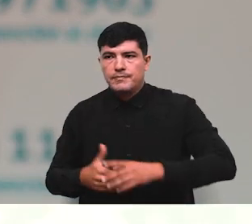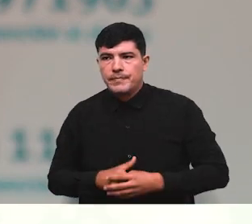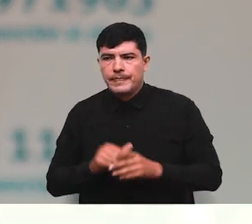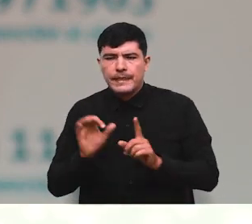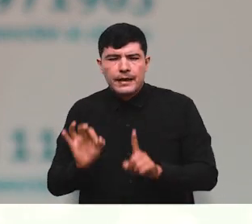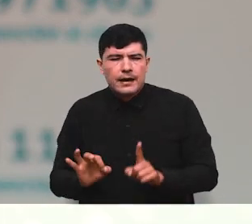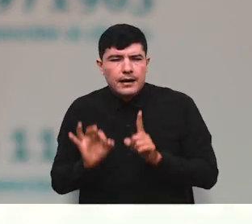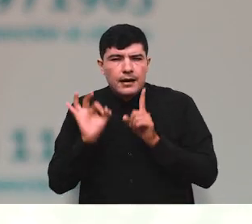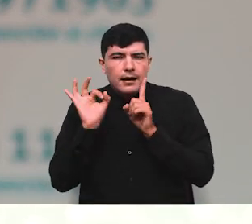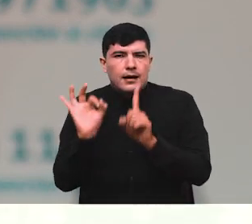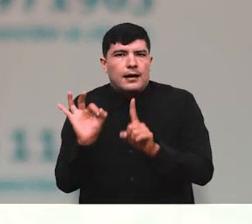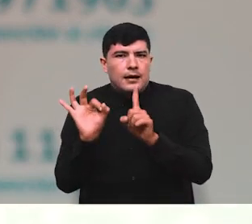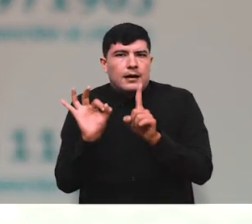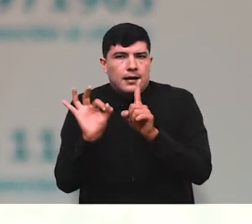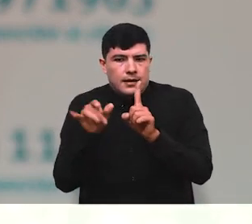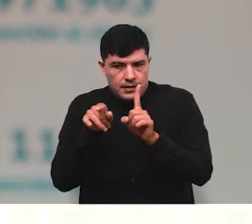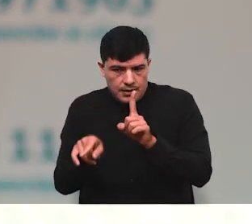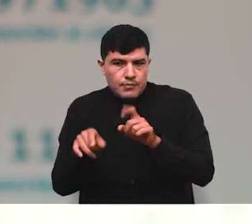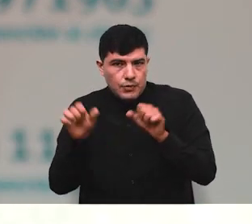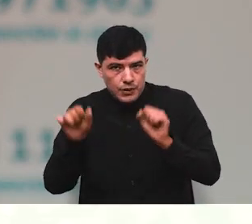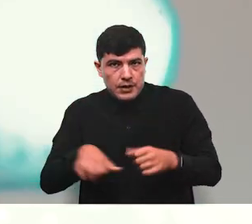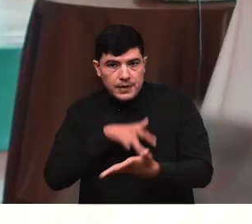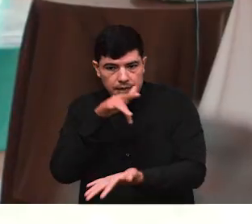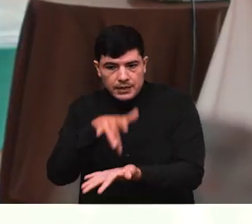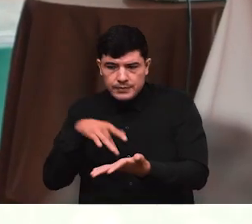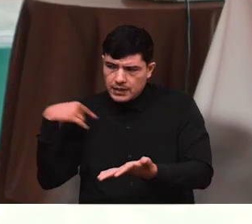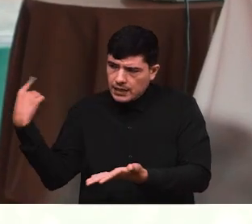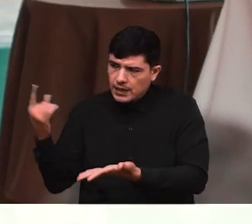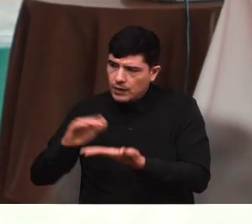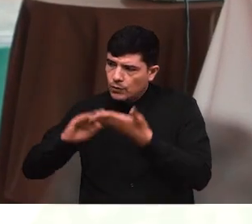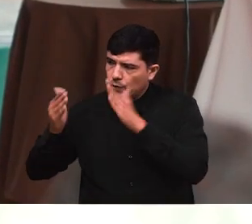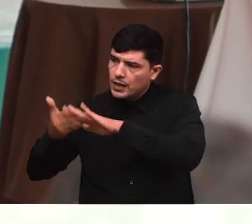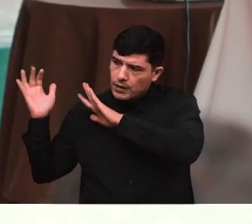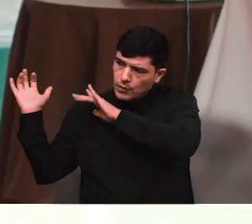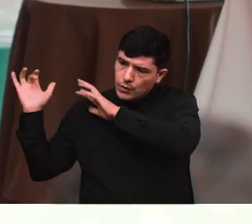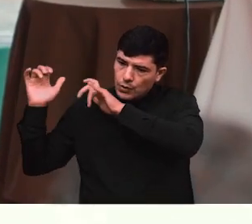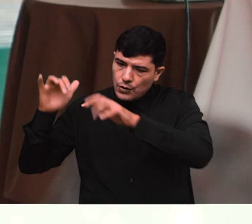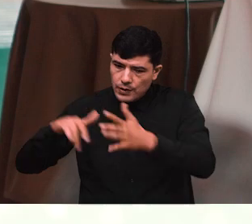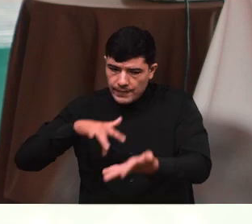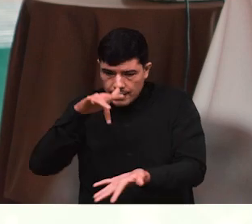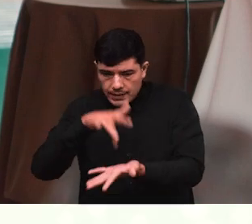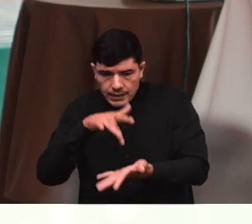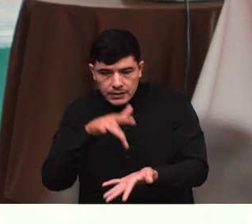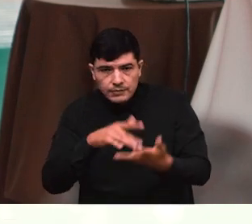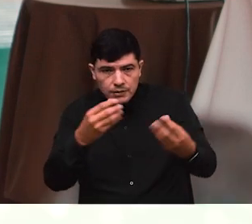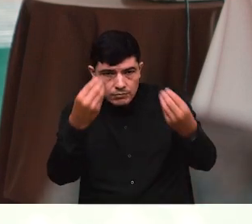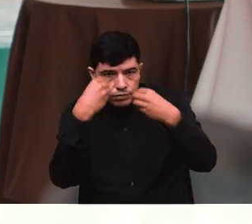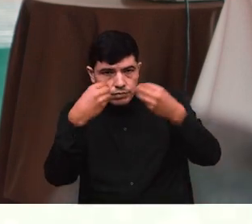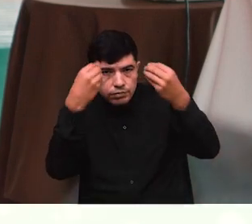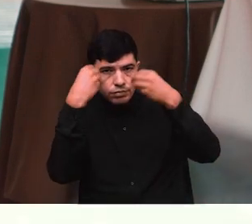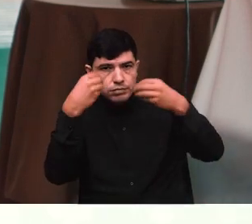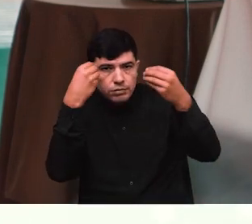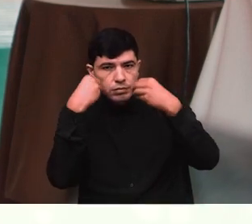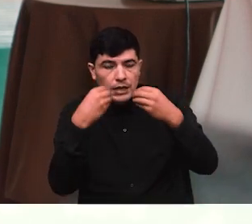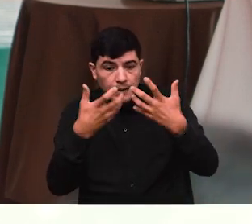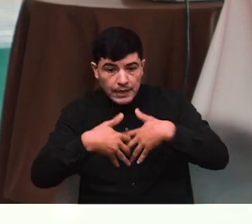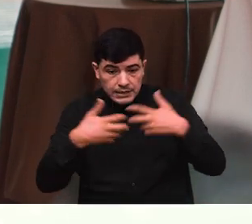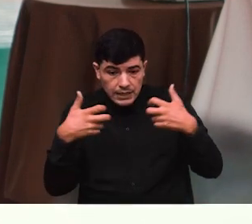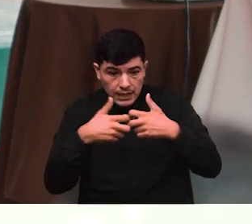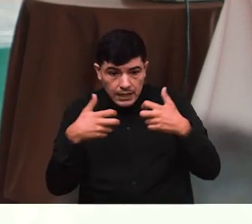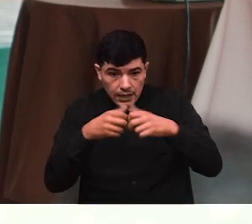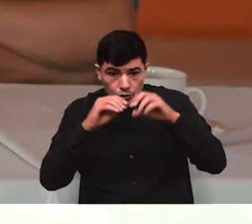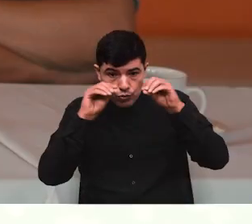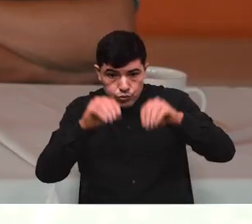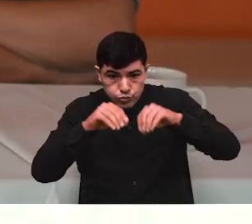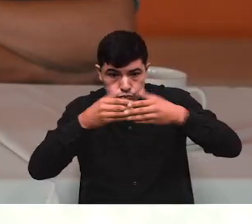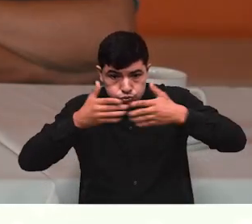garantías para estos espacios, que la gente pueda tener acceso a toda la información que brinda la electrificadora de Santander